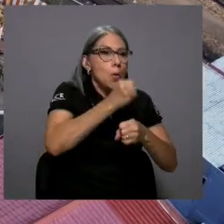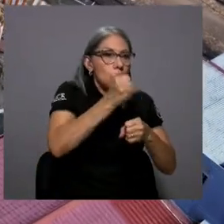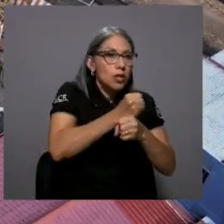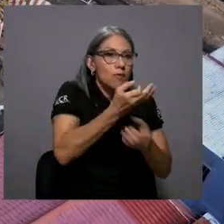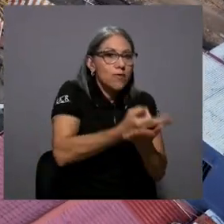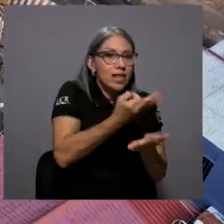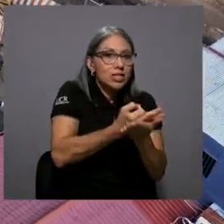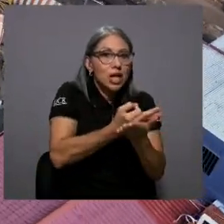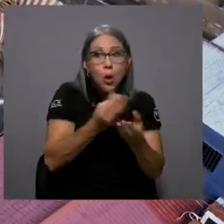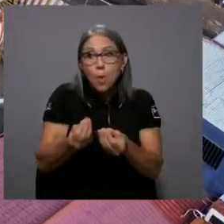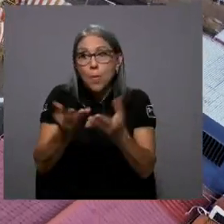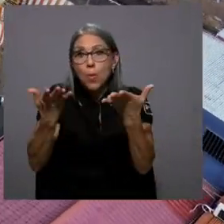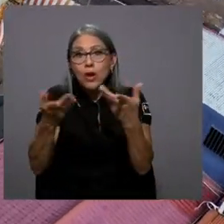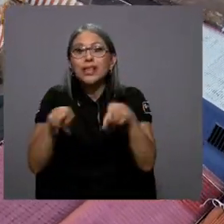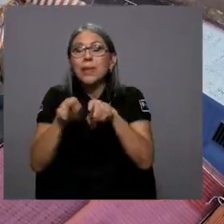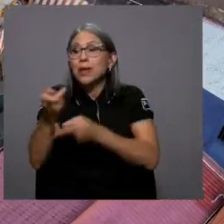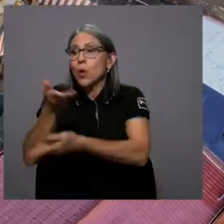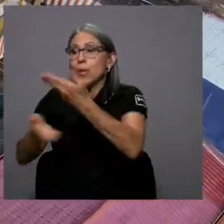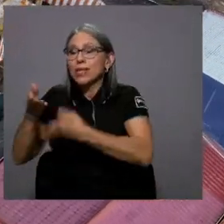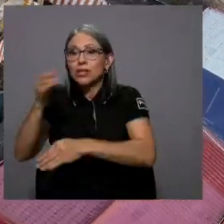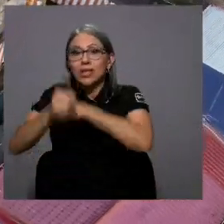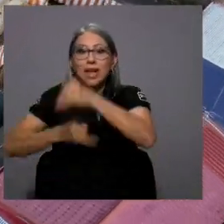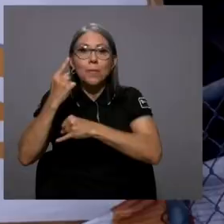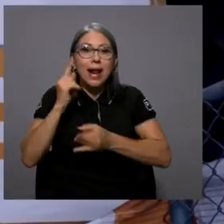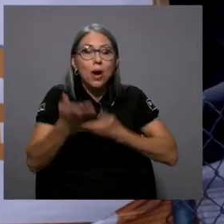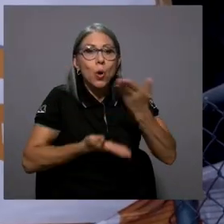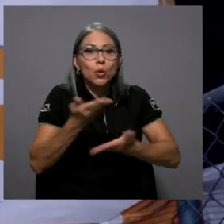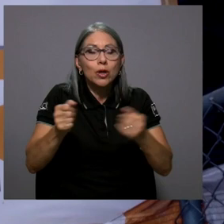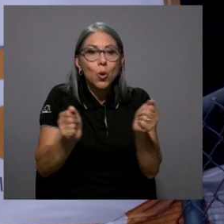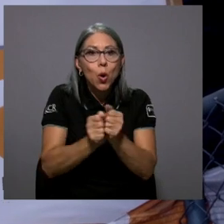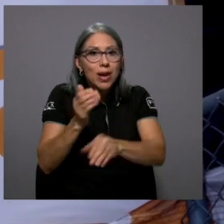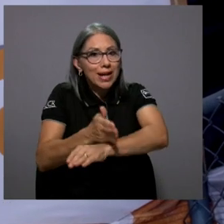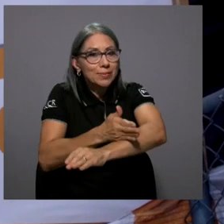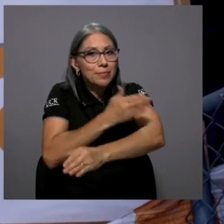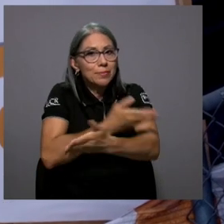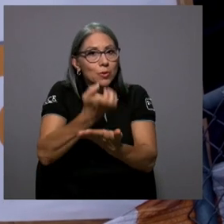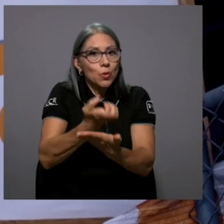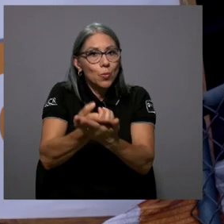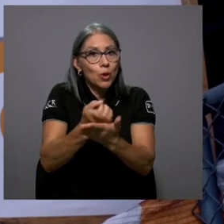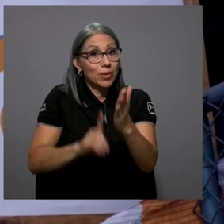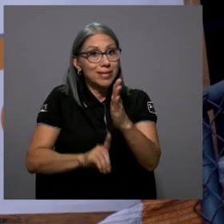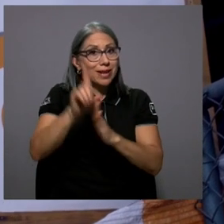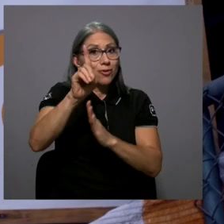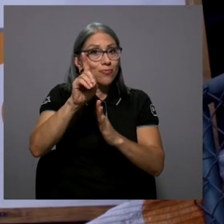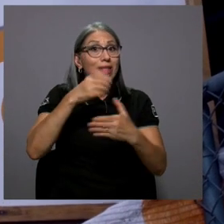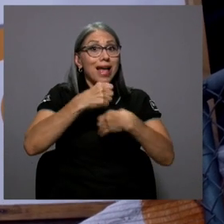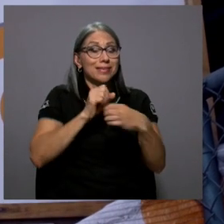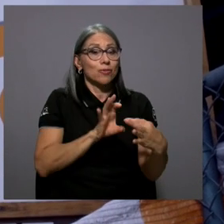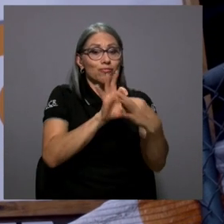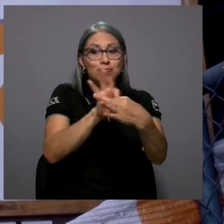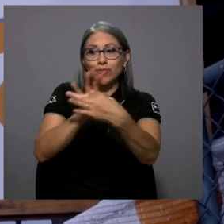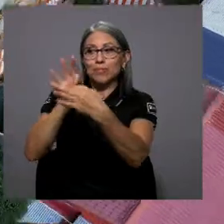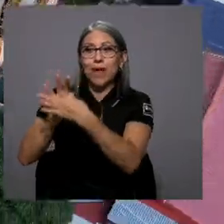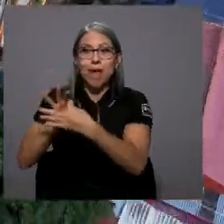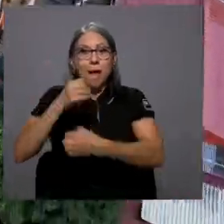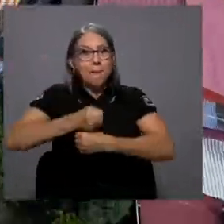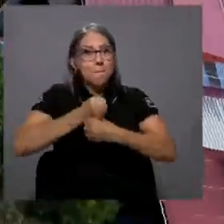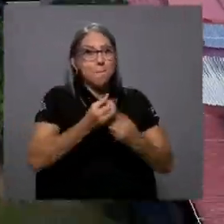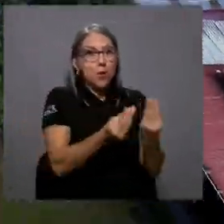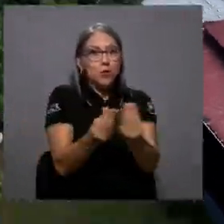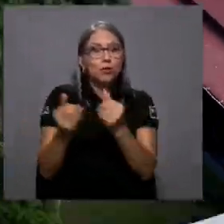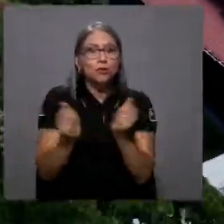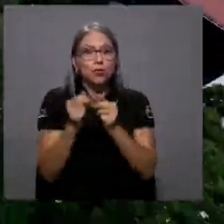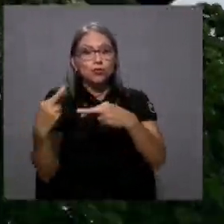sector público y la cooperación internacional para contribuir con el crecimiento económico y el desarrollo, generando encadenamientos productivos